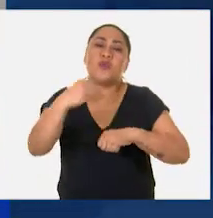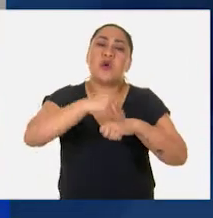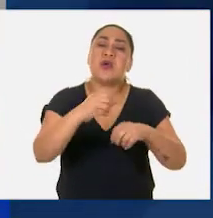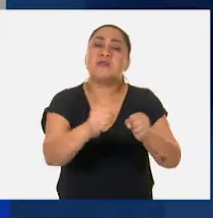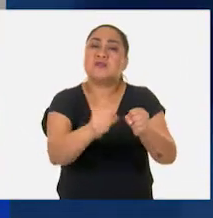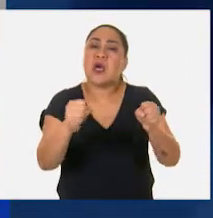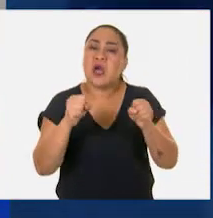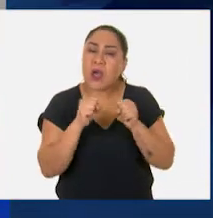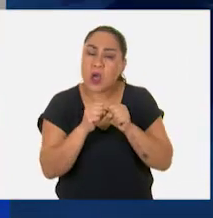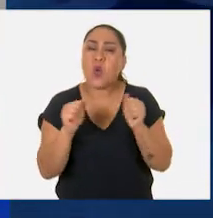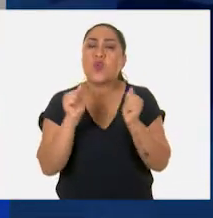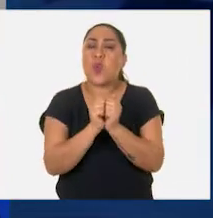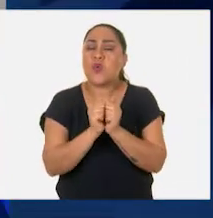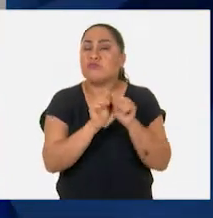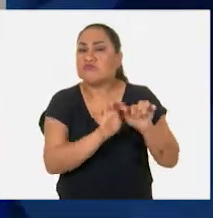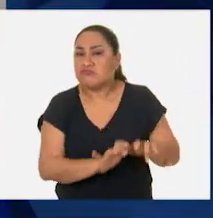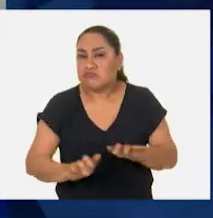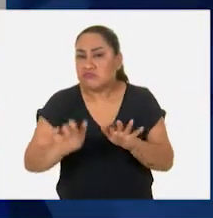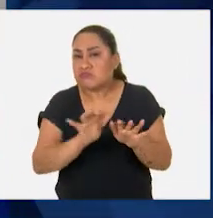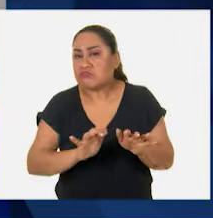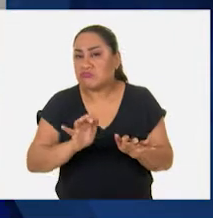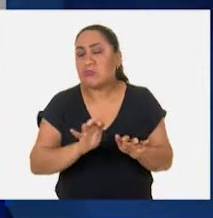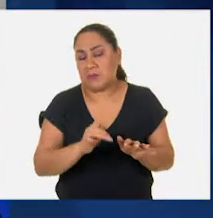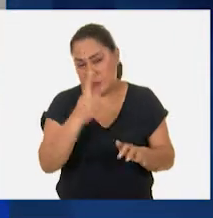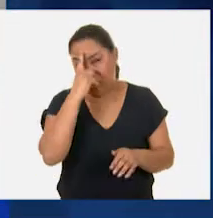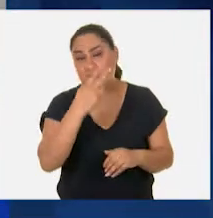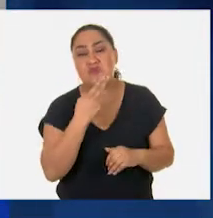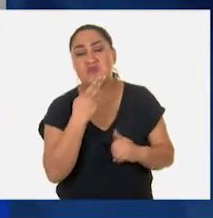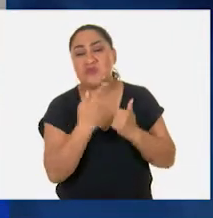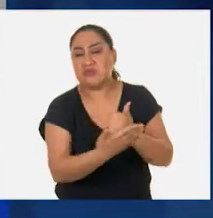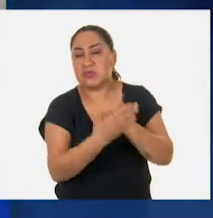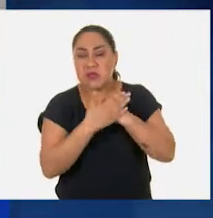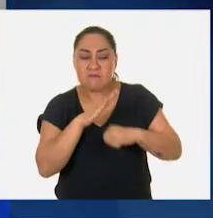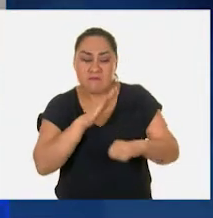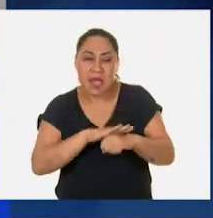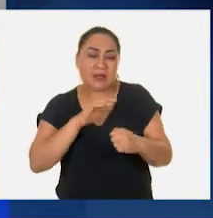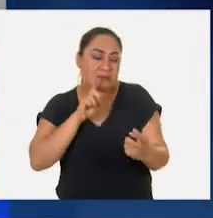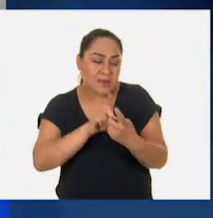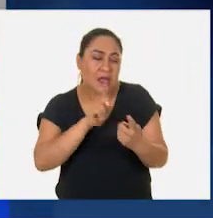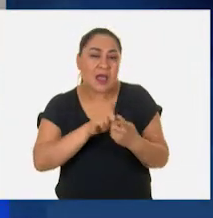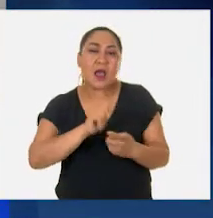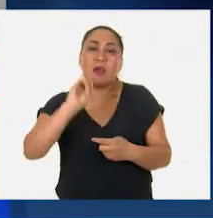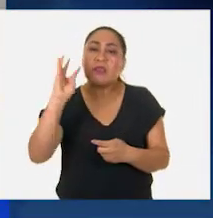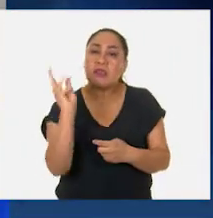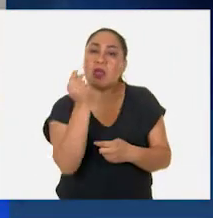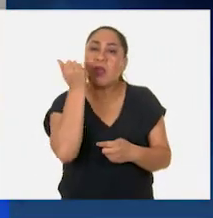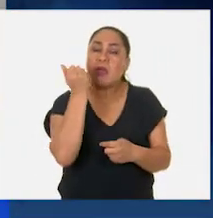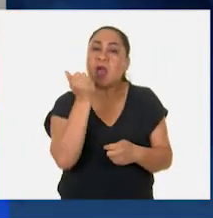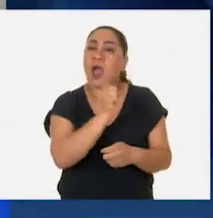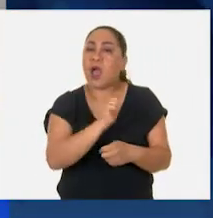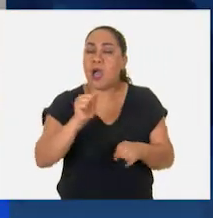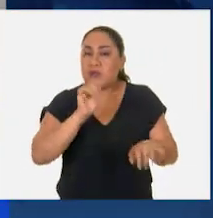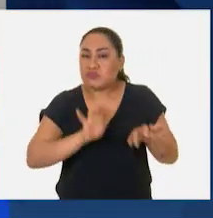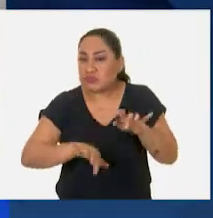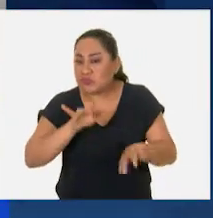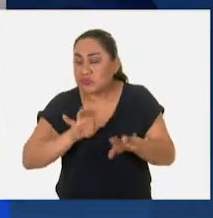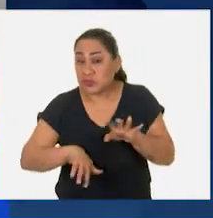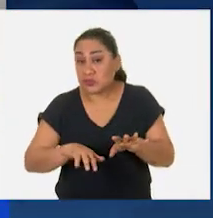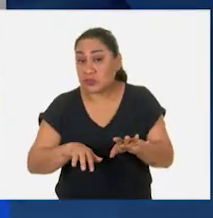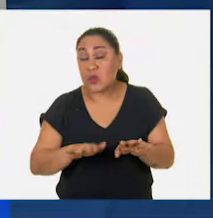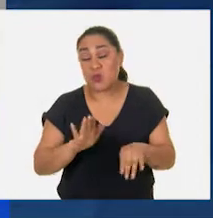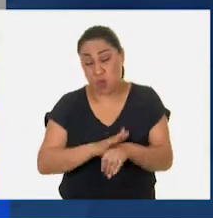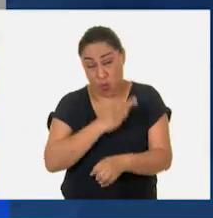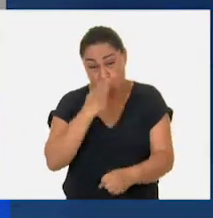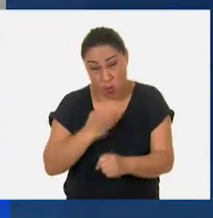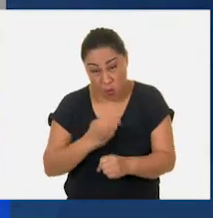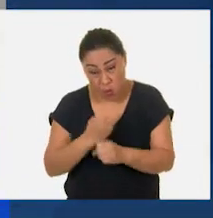con herramientas digitales en la cual nos ayudará a familiarizarnos con las tecnologías informáticas, ya que en esta